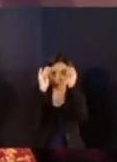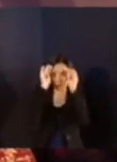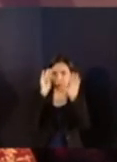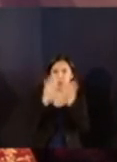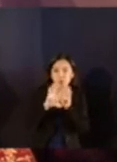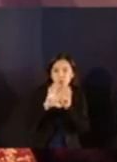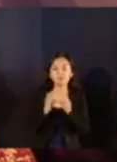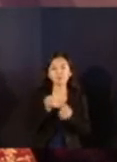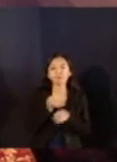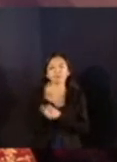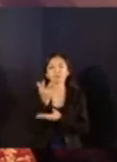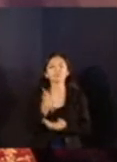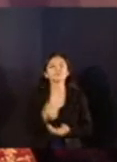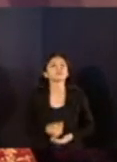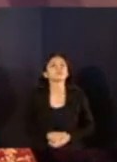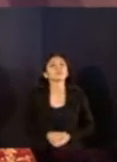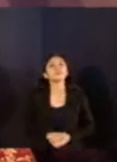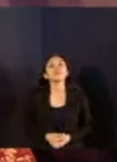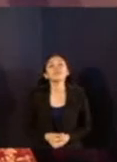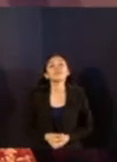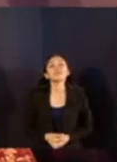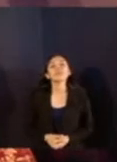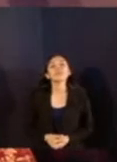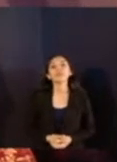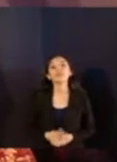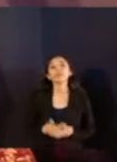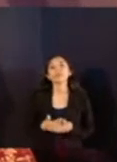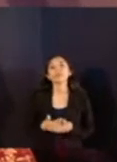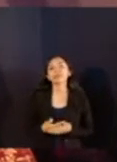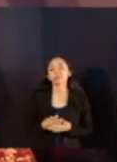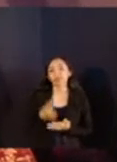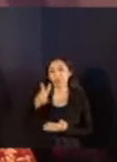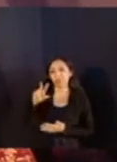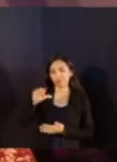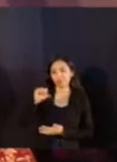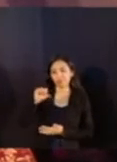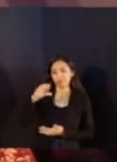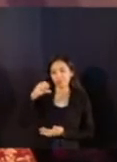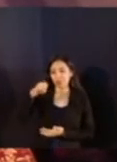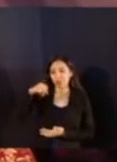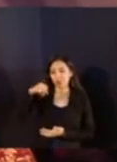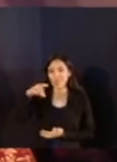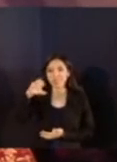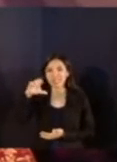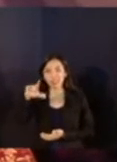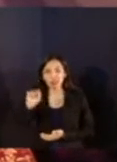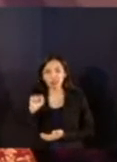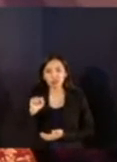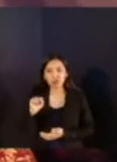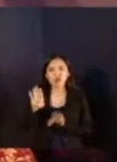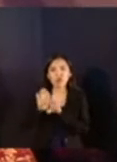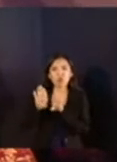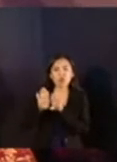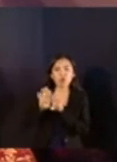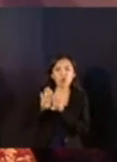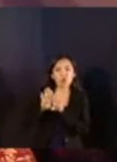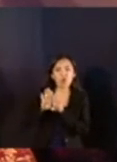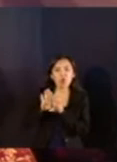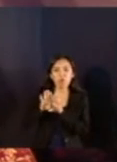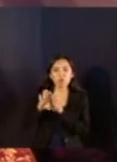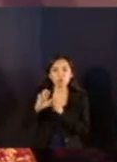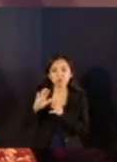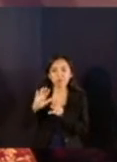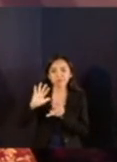José Vasconcelos se hace revolucionario desde mi punto de vista en el movimiento